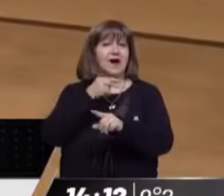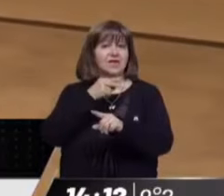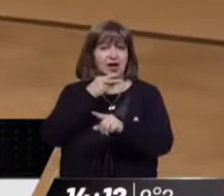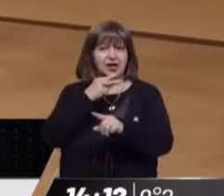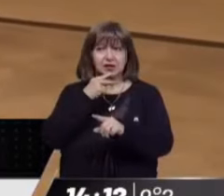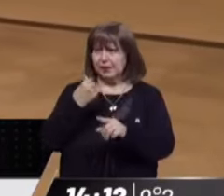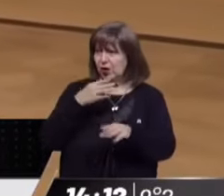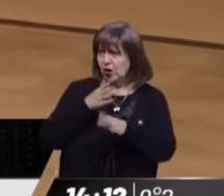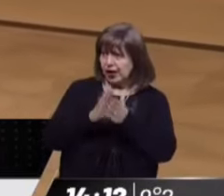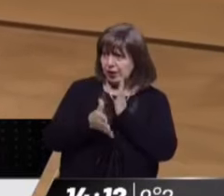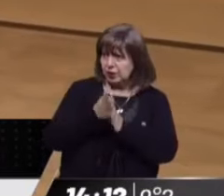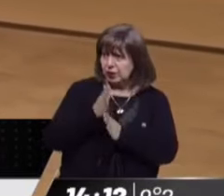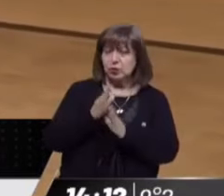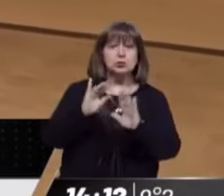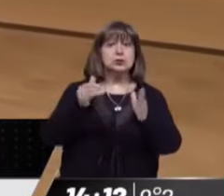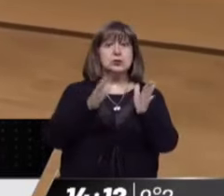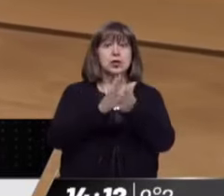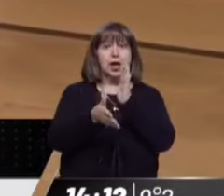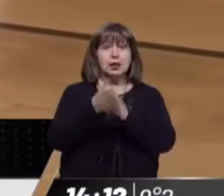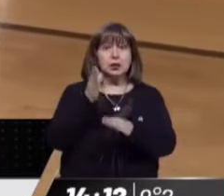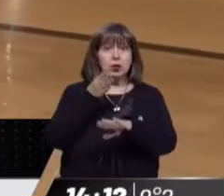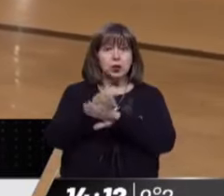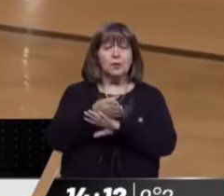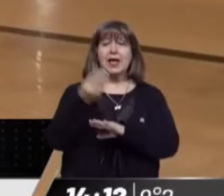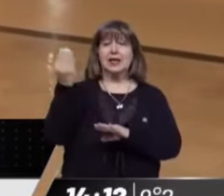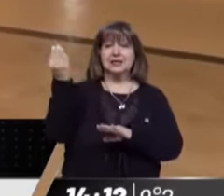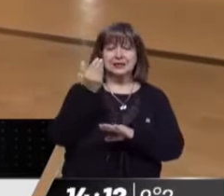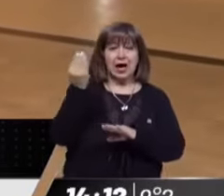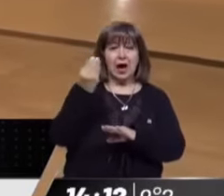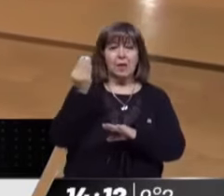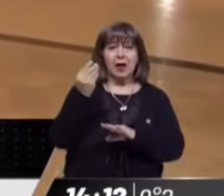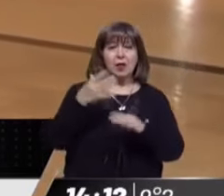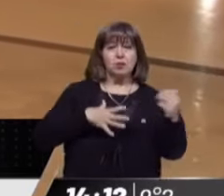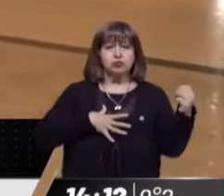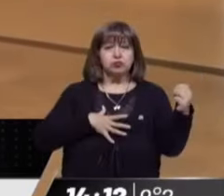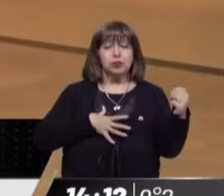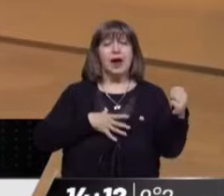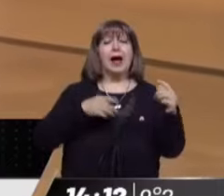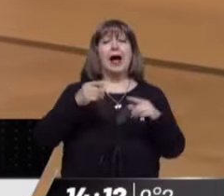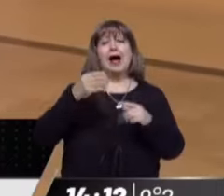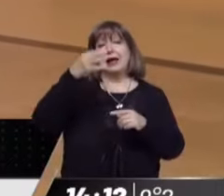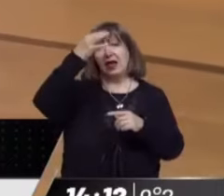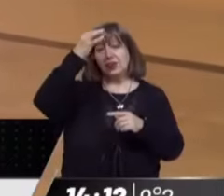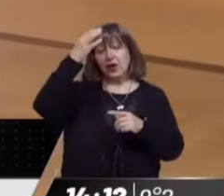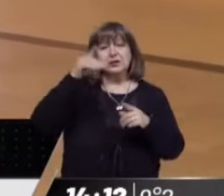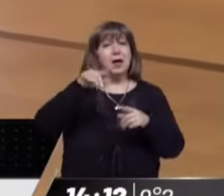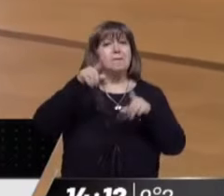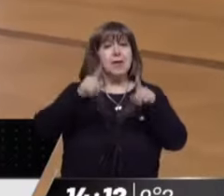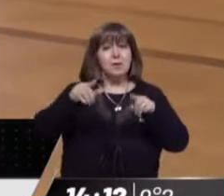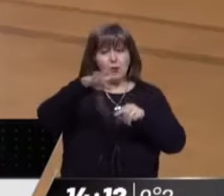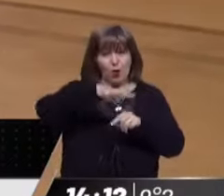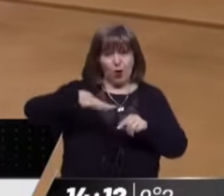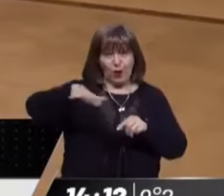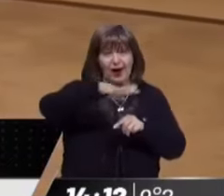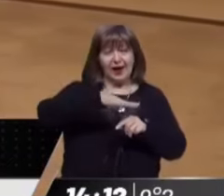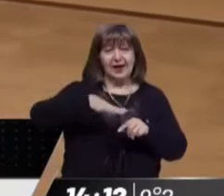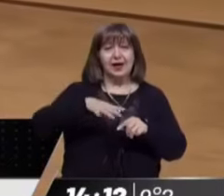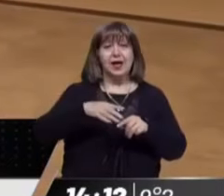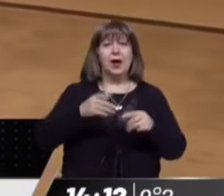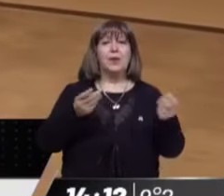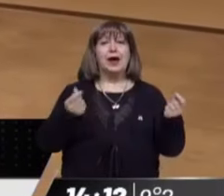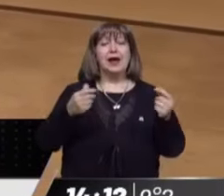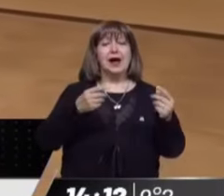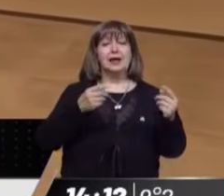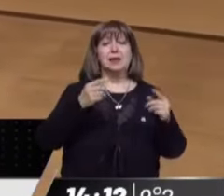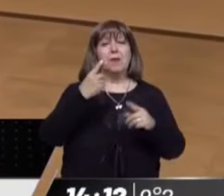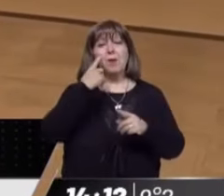es gratuito? Eso es gratuito, así es. Y el sábado también va a haber una milonga al mediodía, en el mismo lugar, y va a bailar el ballet